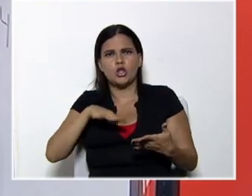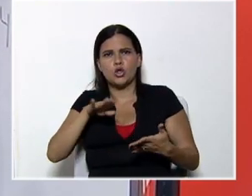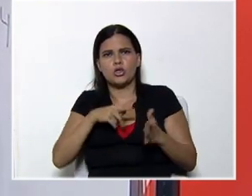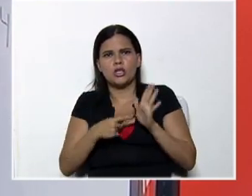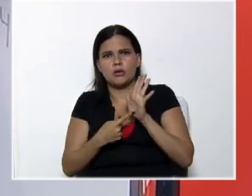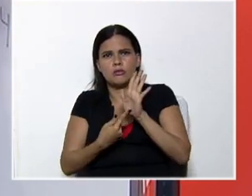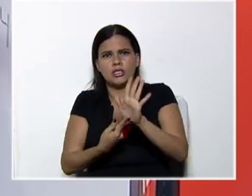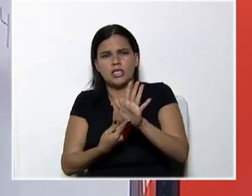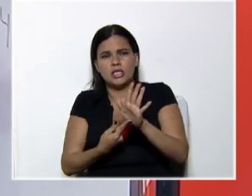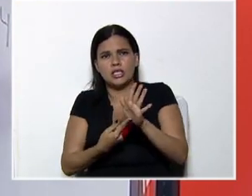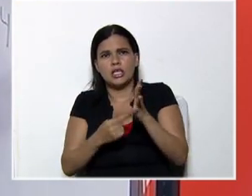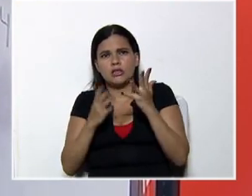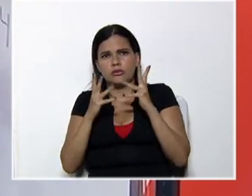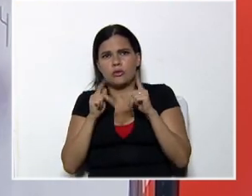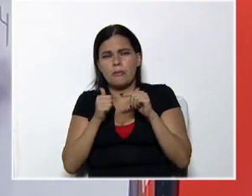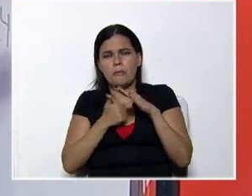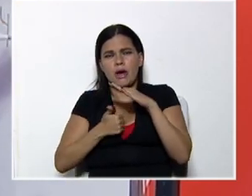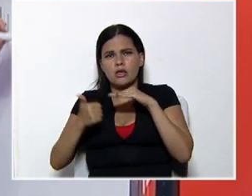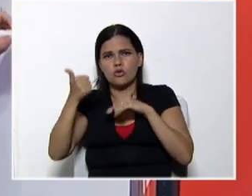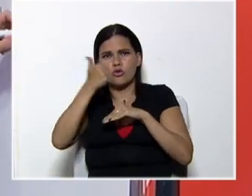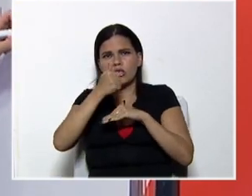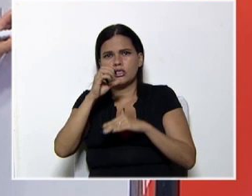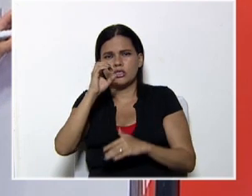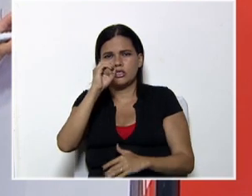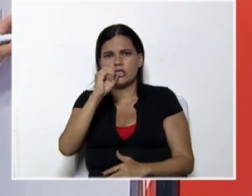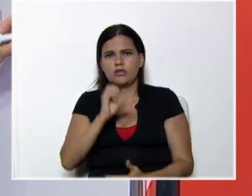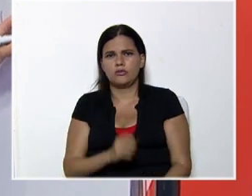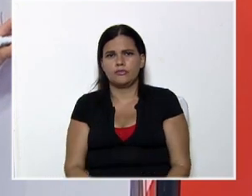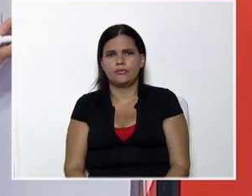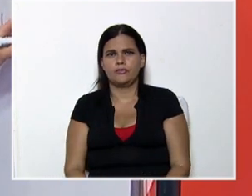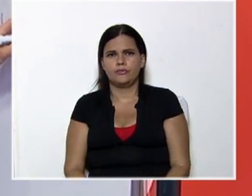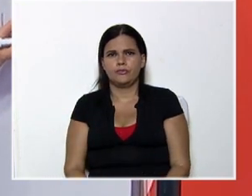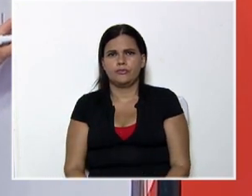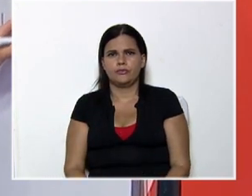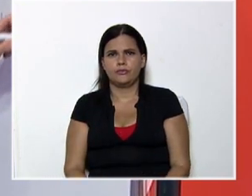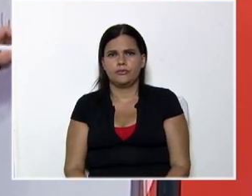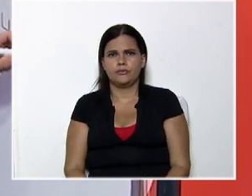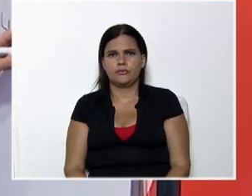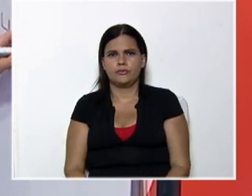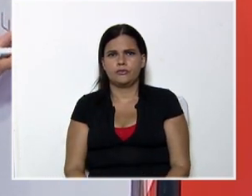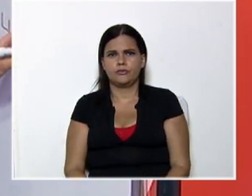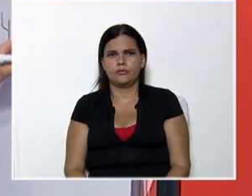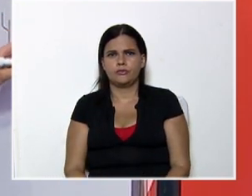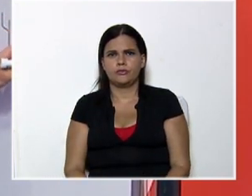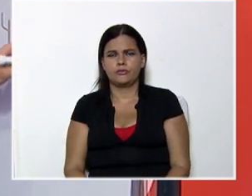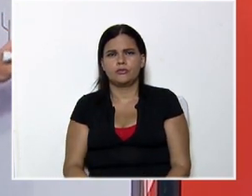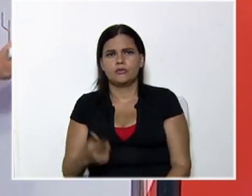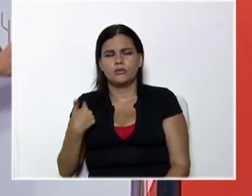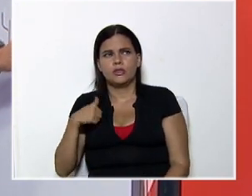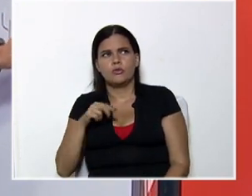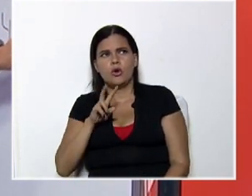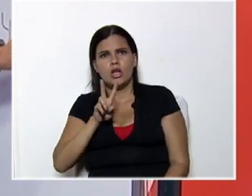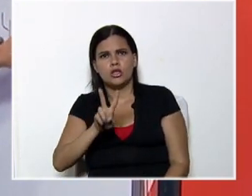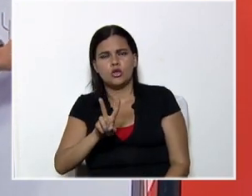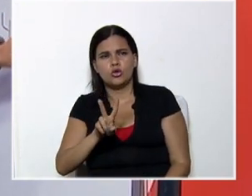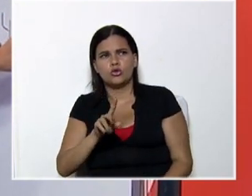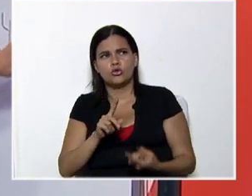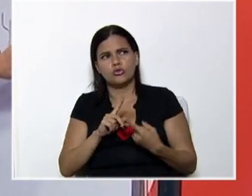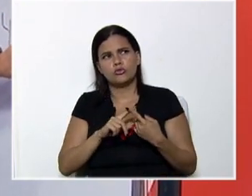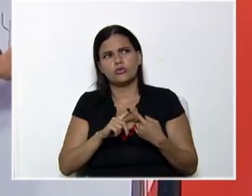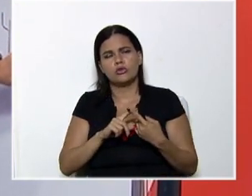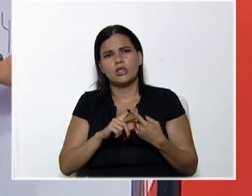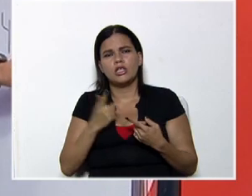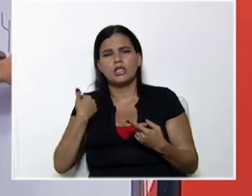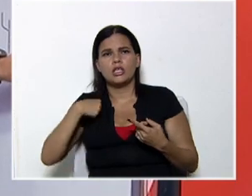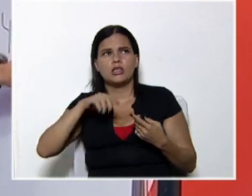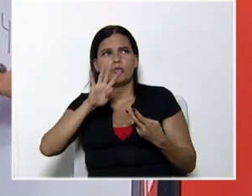ser mayores que 0. Entonces tendríamos el 2 y tendríamos